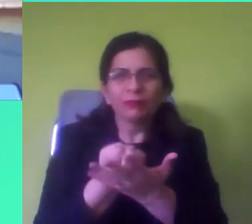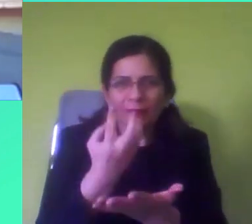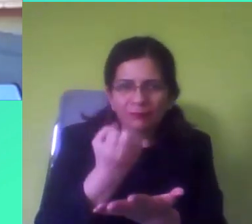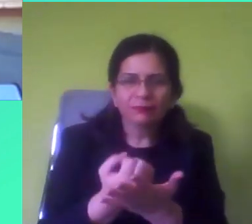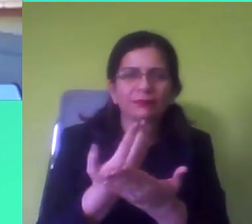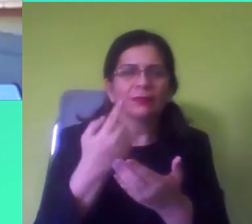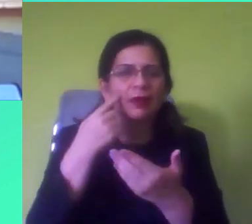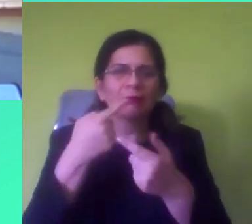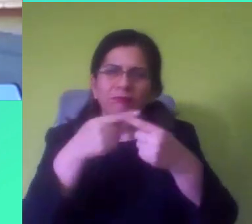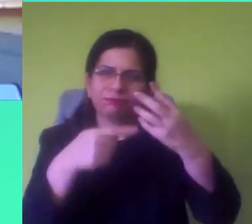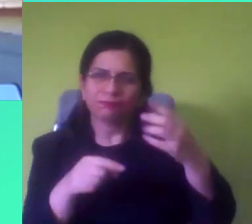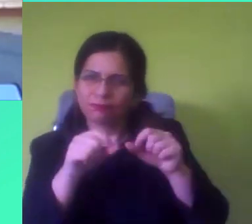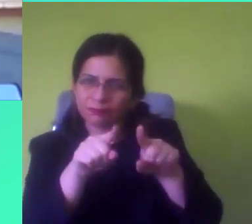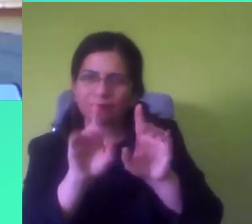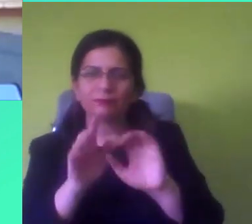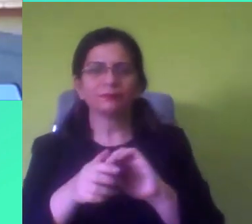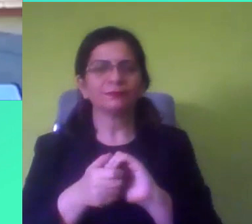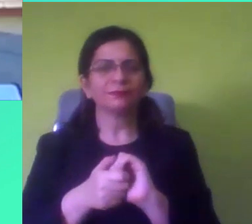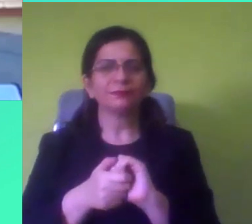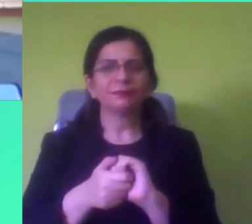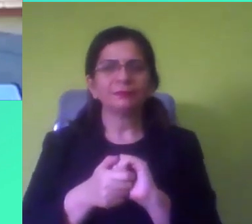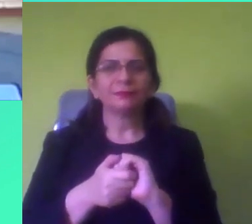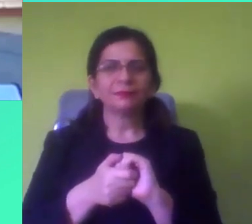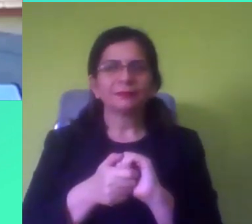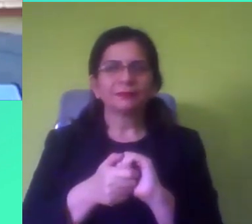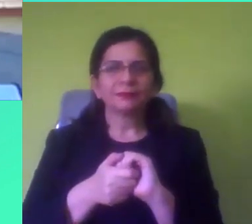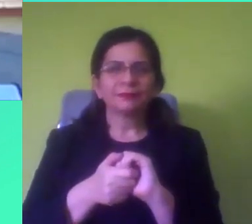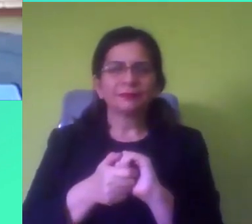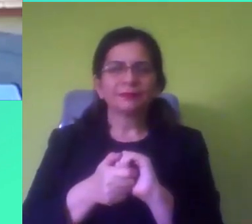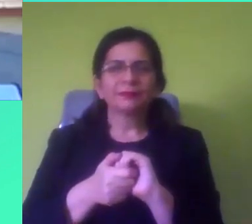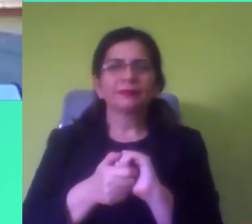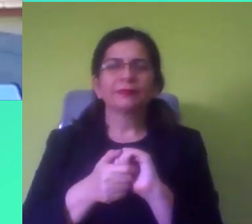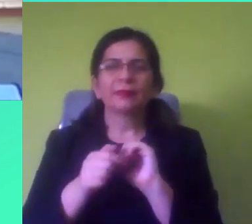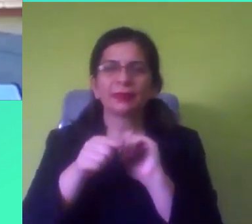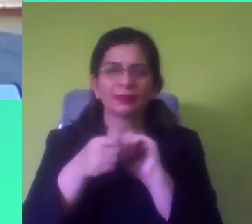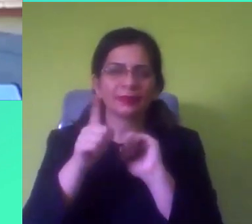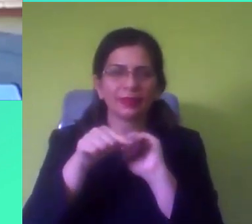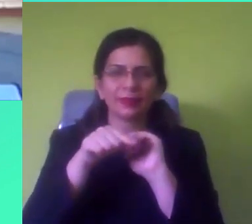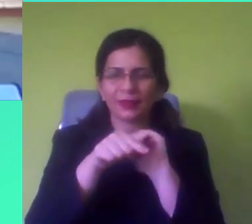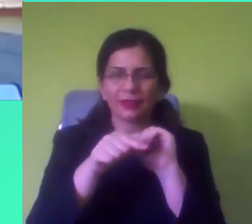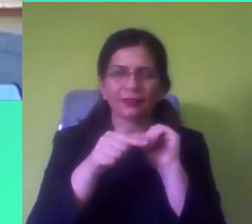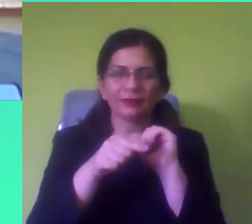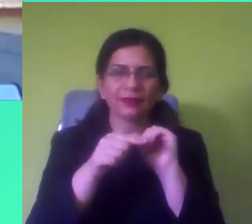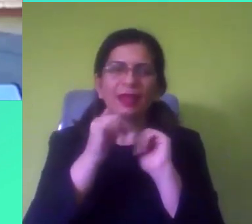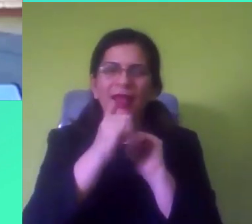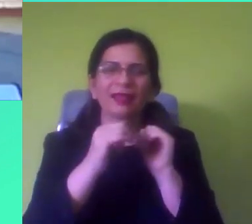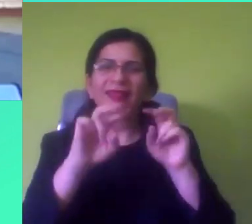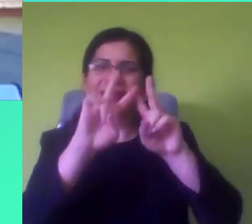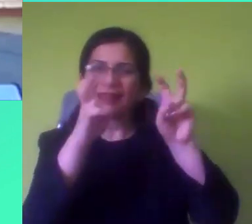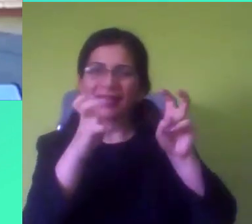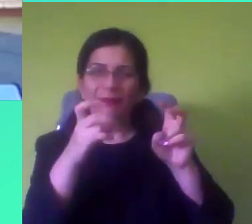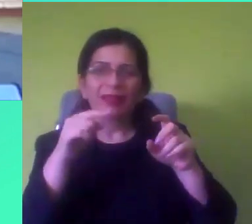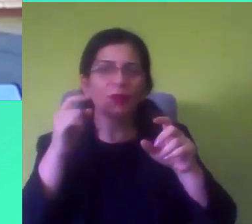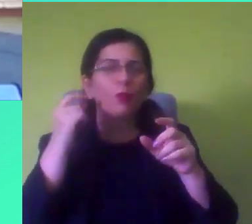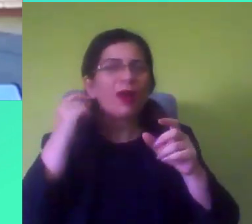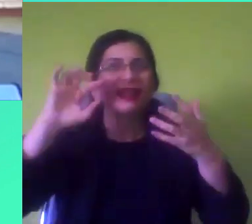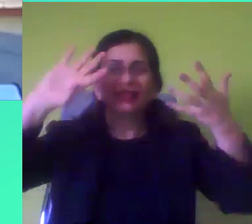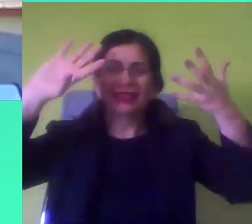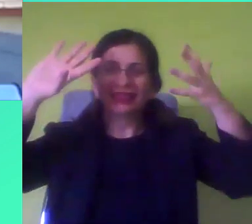descargar y demás. En la actividad, sobre todo la que tiene que ver con cambio climático